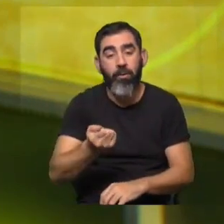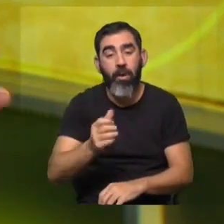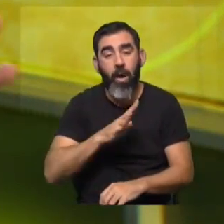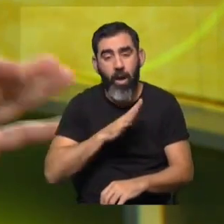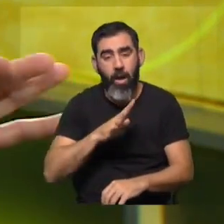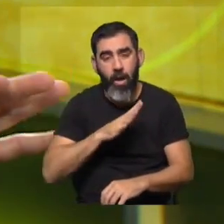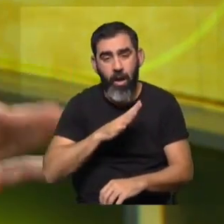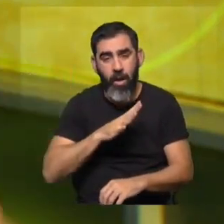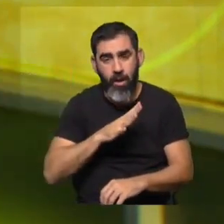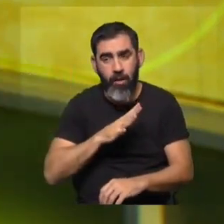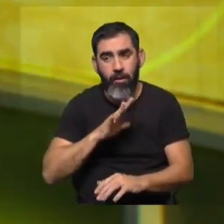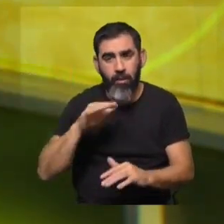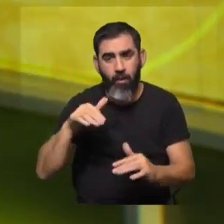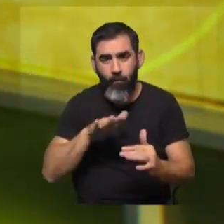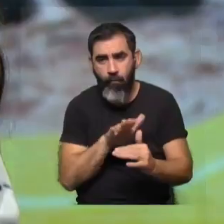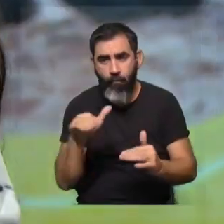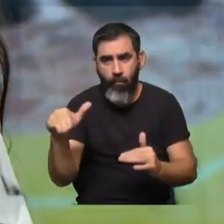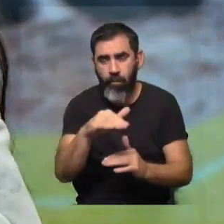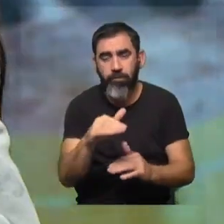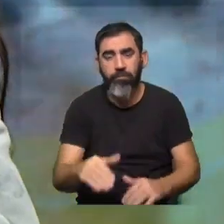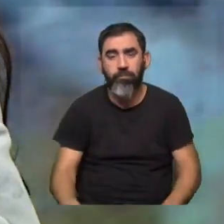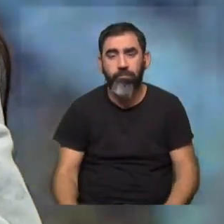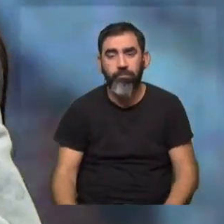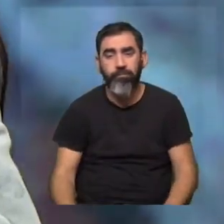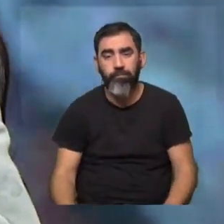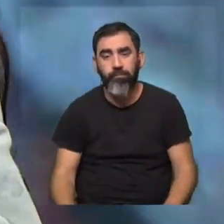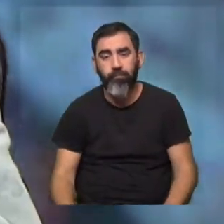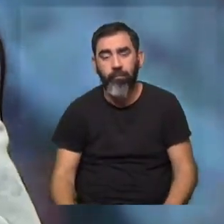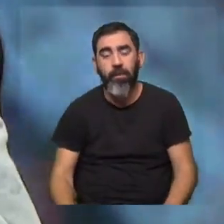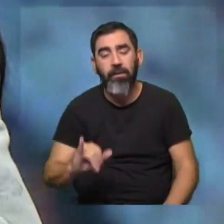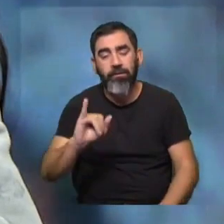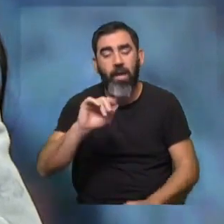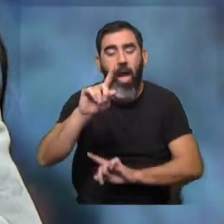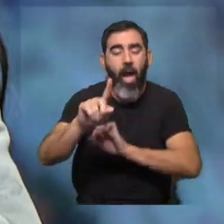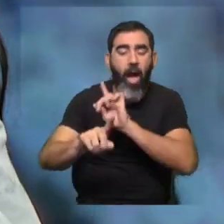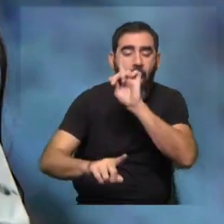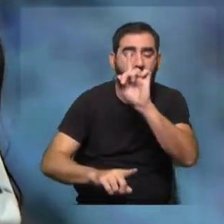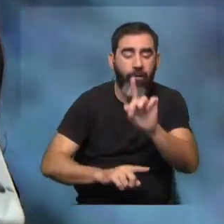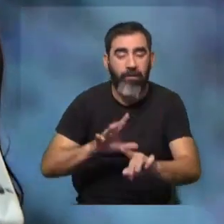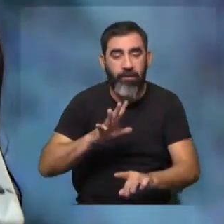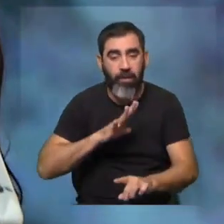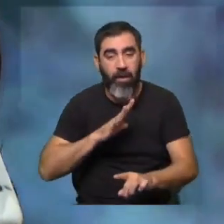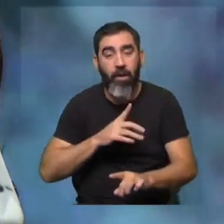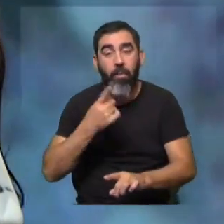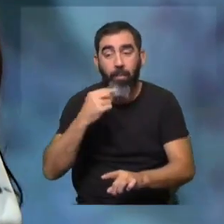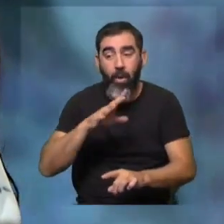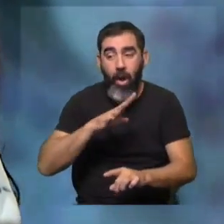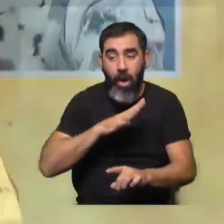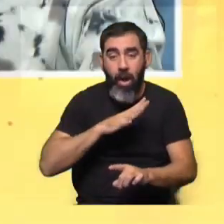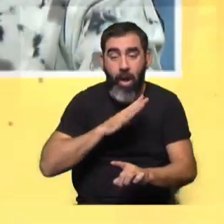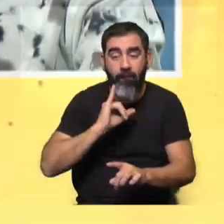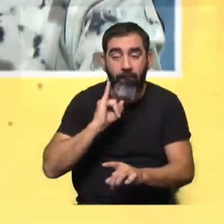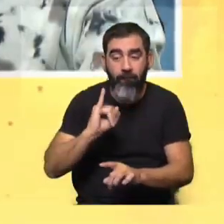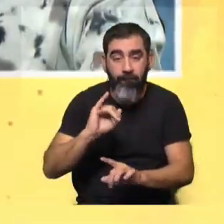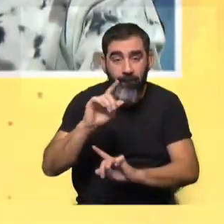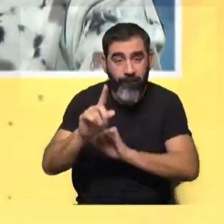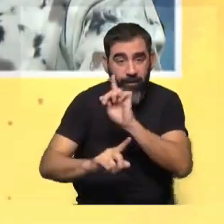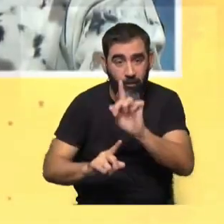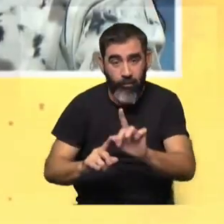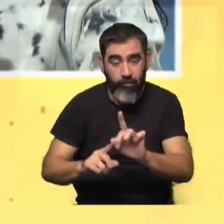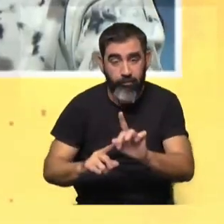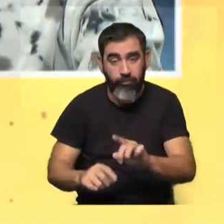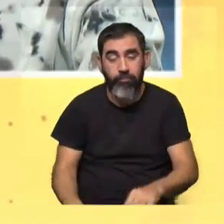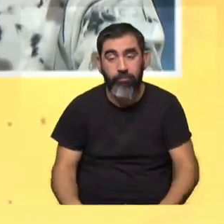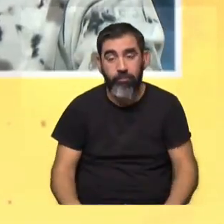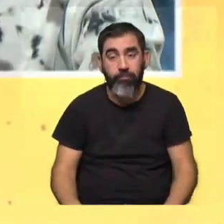ahí, amenazado, pero anda. Sí. Sí, hay cada tanto siempre hay registros. La duda es si había poblaciones establecidas en nuestro país. Claro. Y bueno, ahora